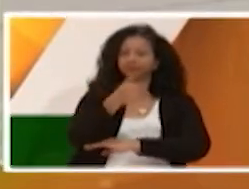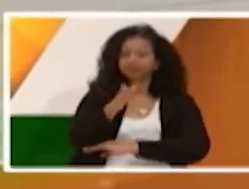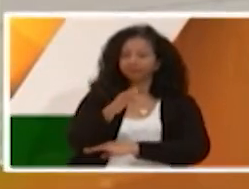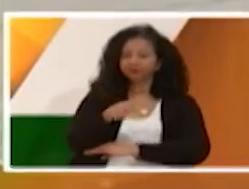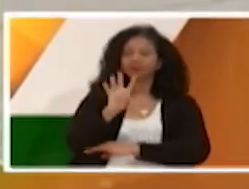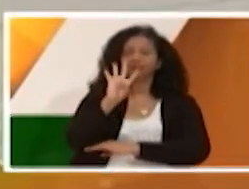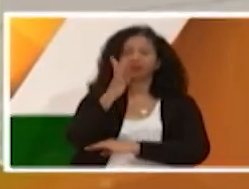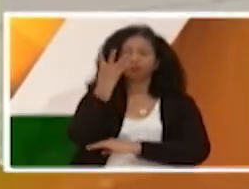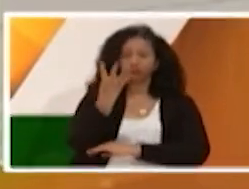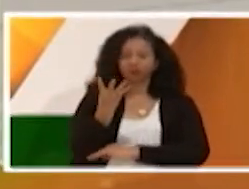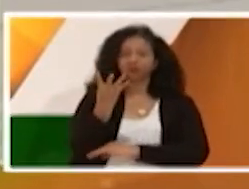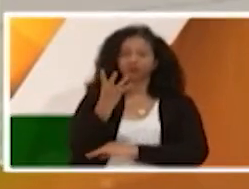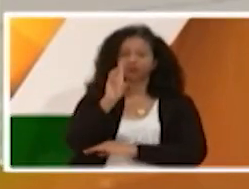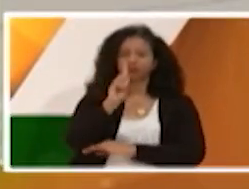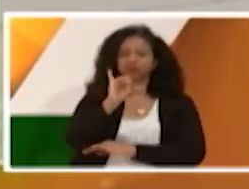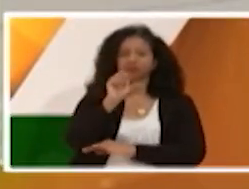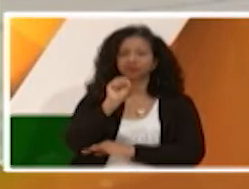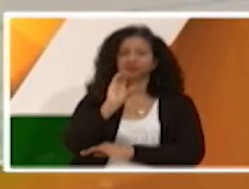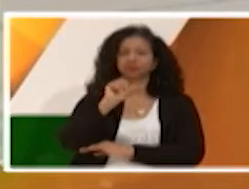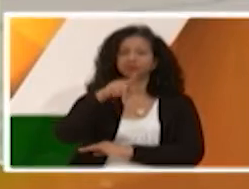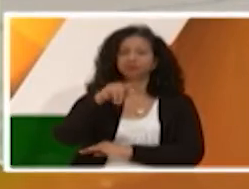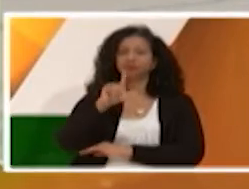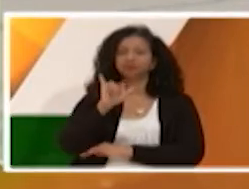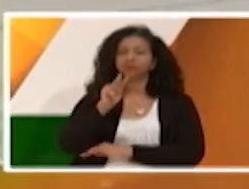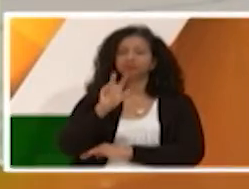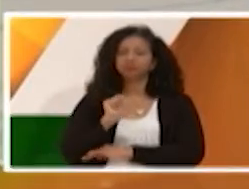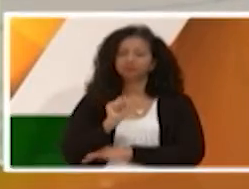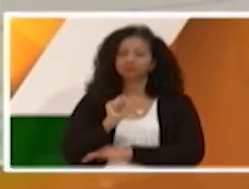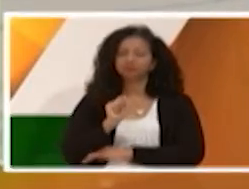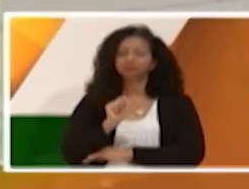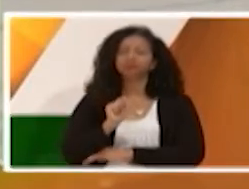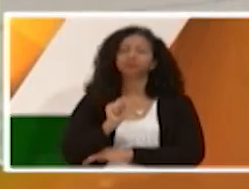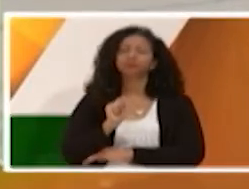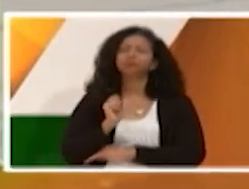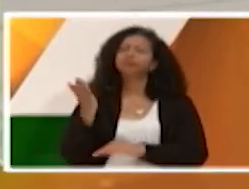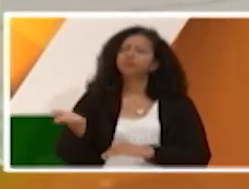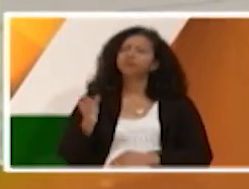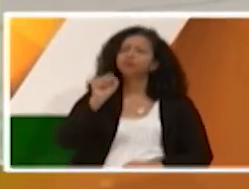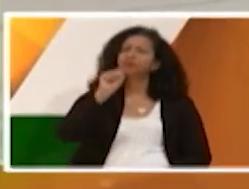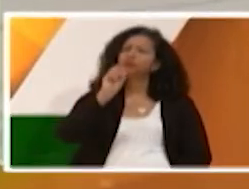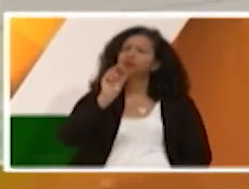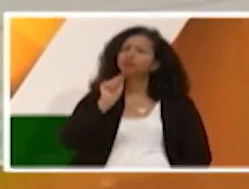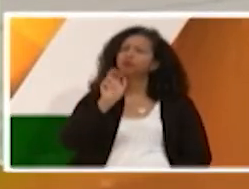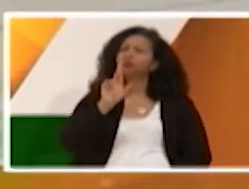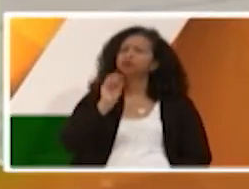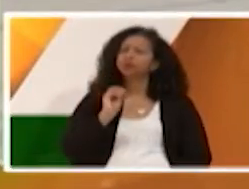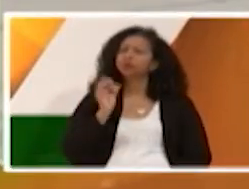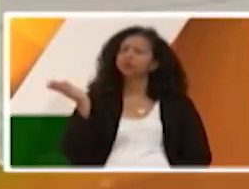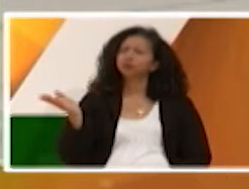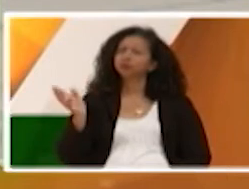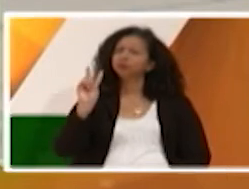que participó de manera oficial. Sotelo, y como viceministro y tratando estos temas, tú has